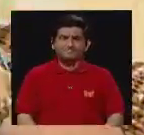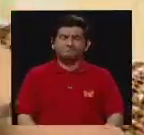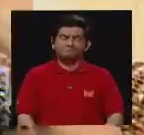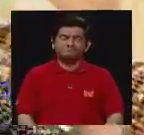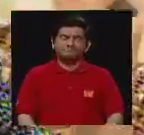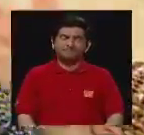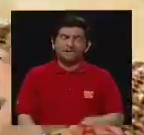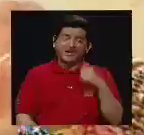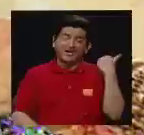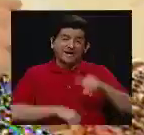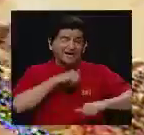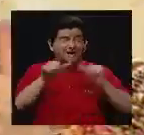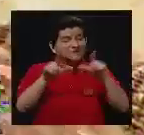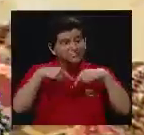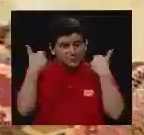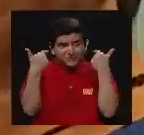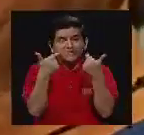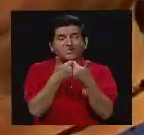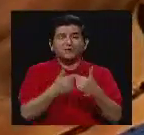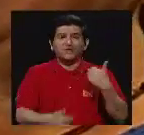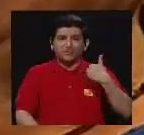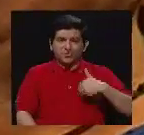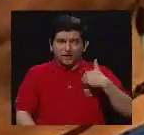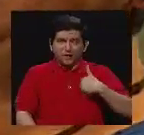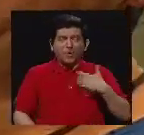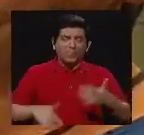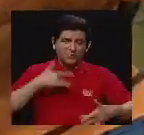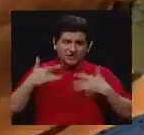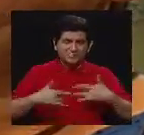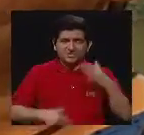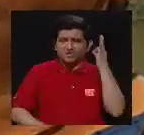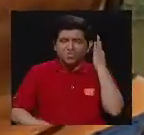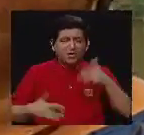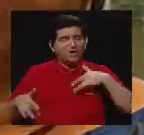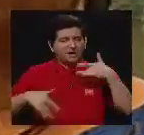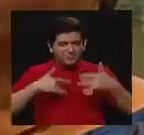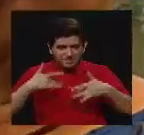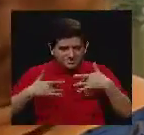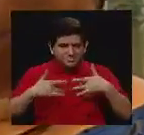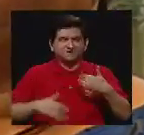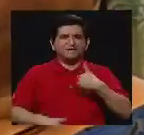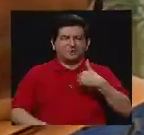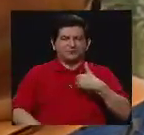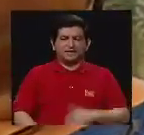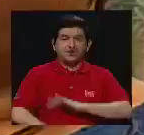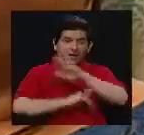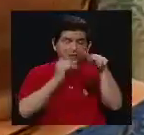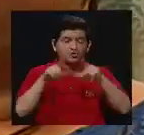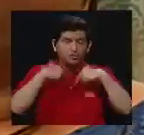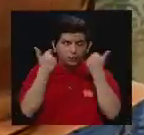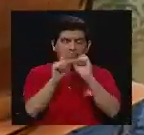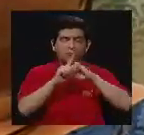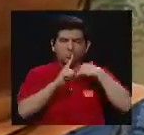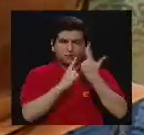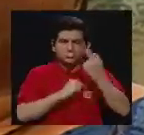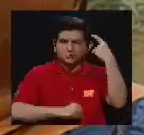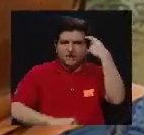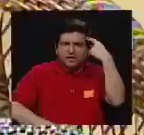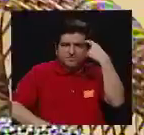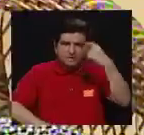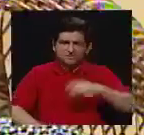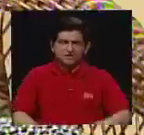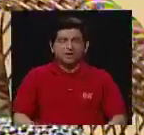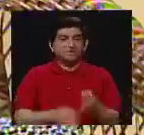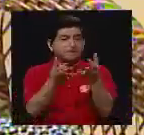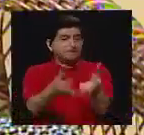¿Quiénes pueden Tenemos evitarlo? que es una lucha colectiva de los hombres sensibles, de las mujeres sensibles, de todo un grupo social que